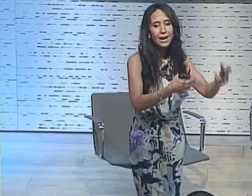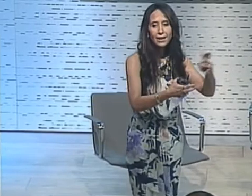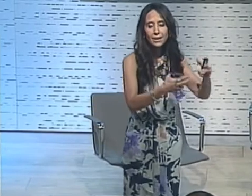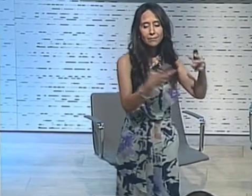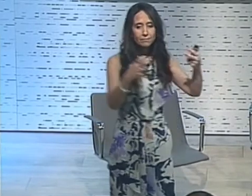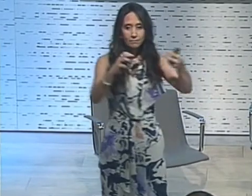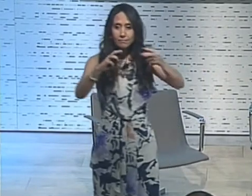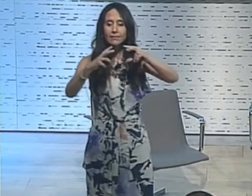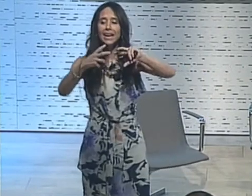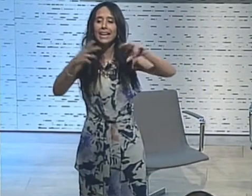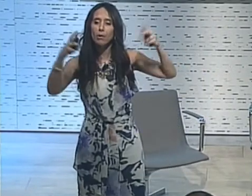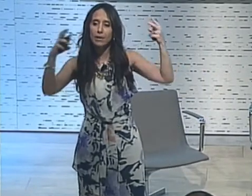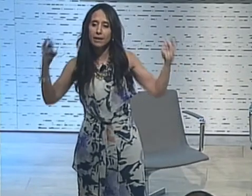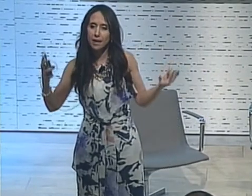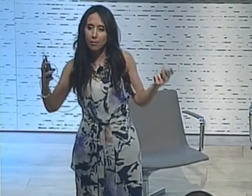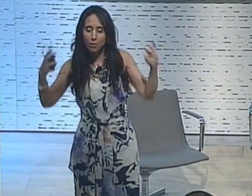no está